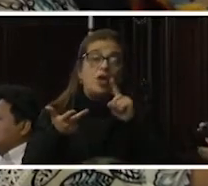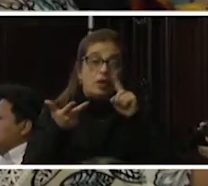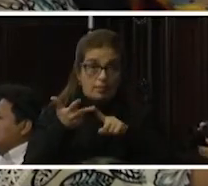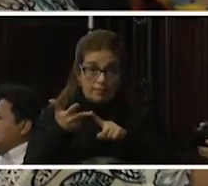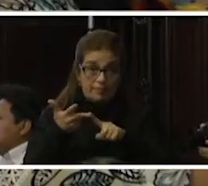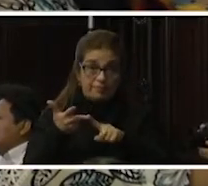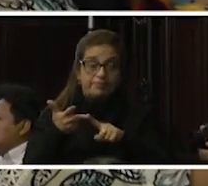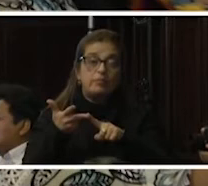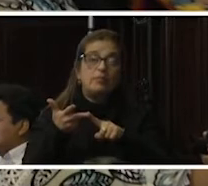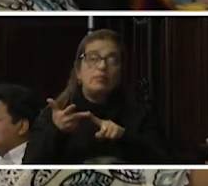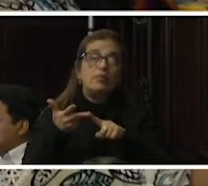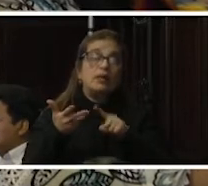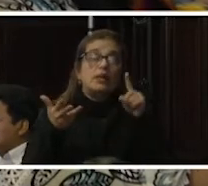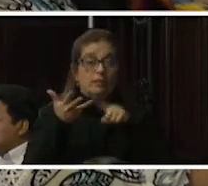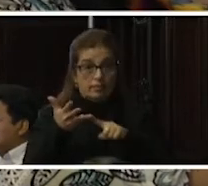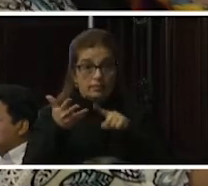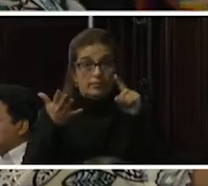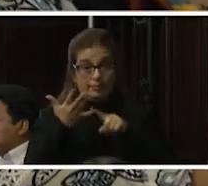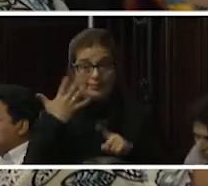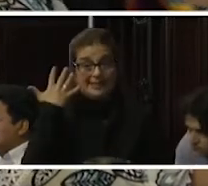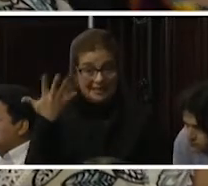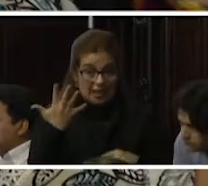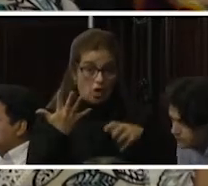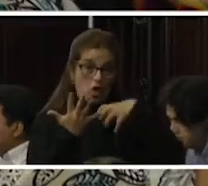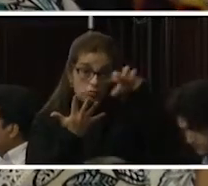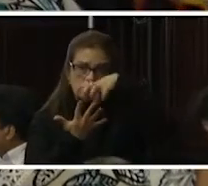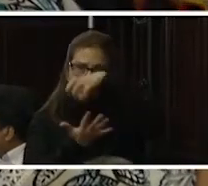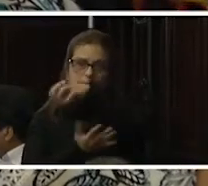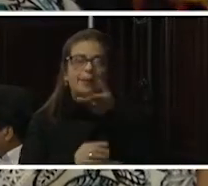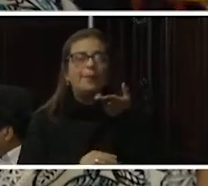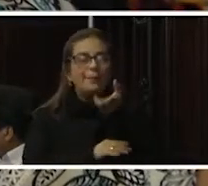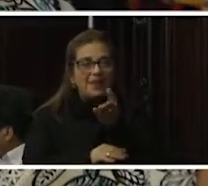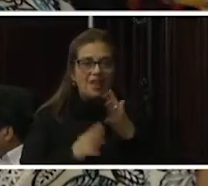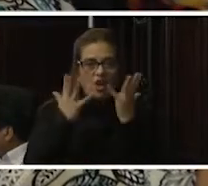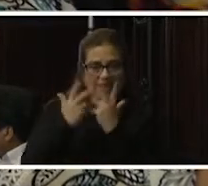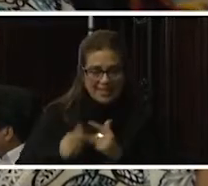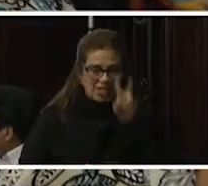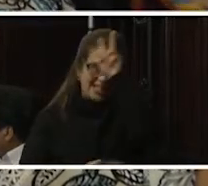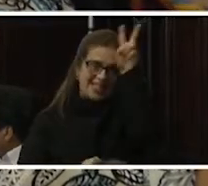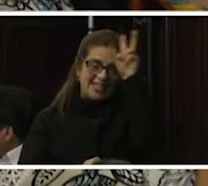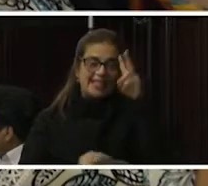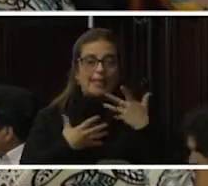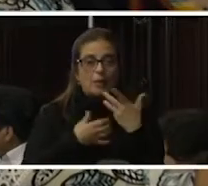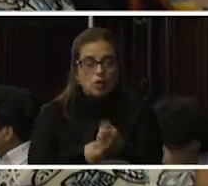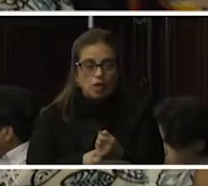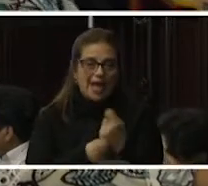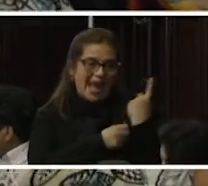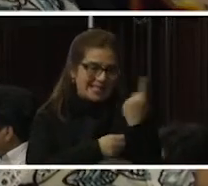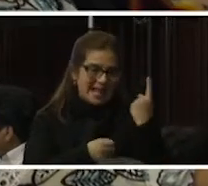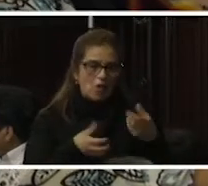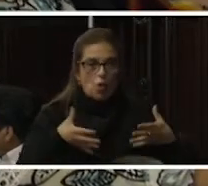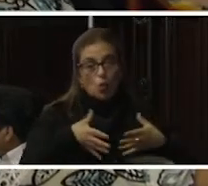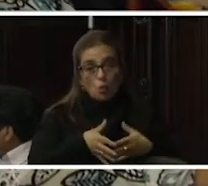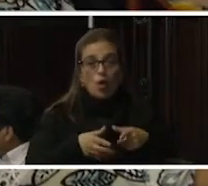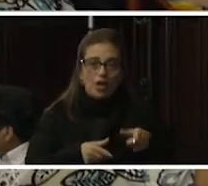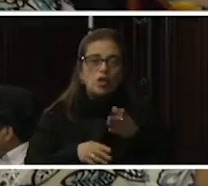Divisor Occidental, Napo Tigre y Cacataibo, solicitadas por las organizaciones indígenas a favor de los pueblos en aislamiento, viene